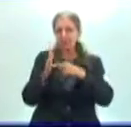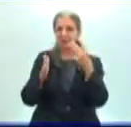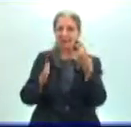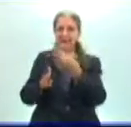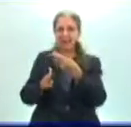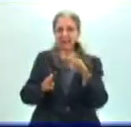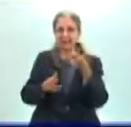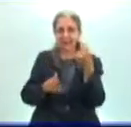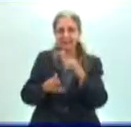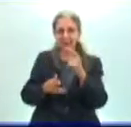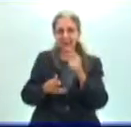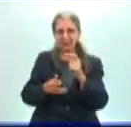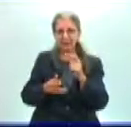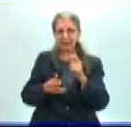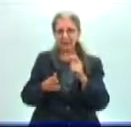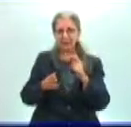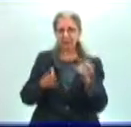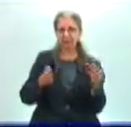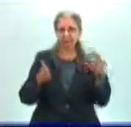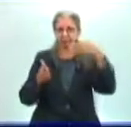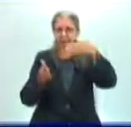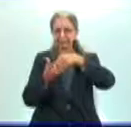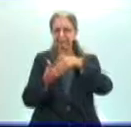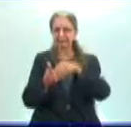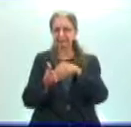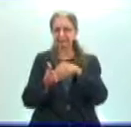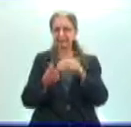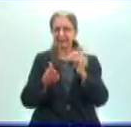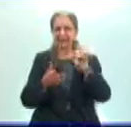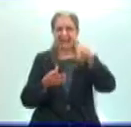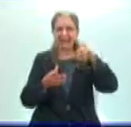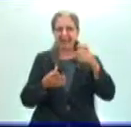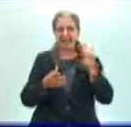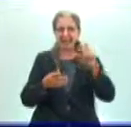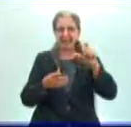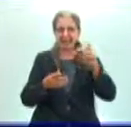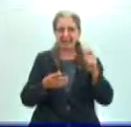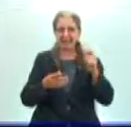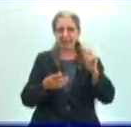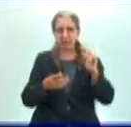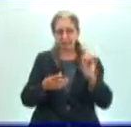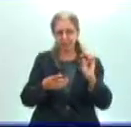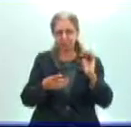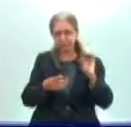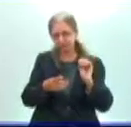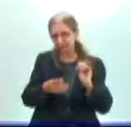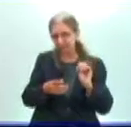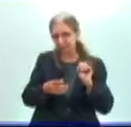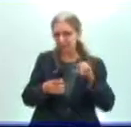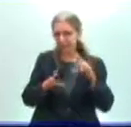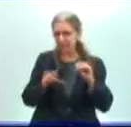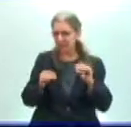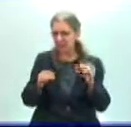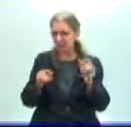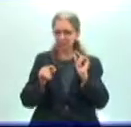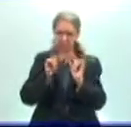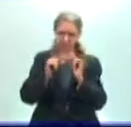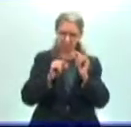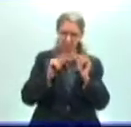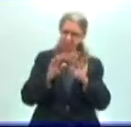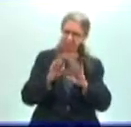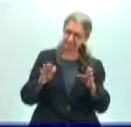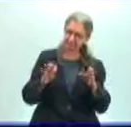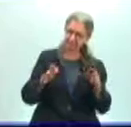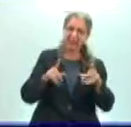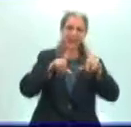la proyección de dicho cateto sobre la hipotenusa. Bien, vamos a ir desgranando poco a poco lo que dice el teorema. Nos habla de en un